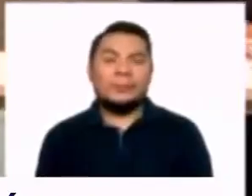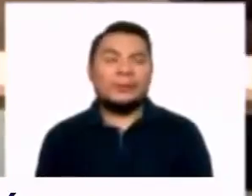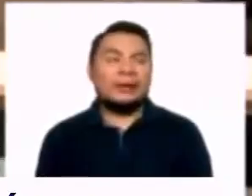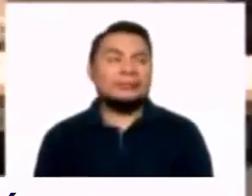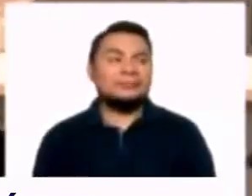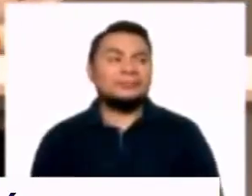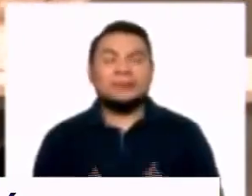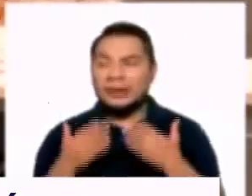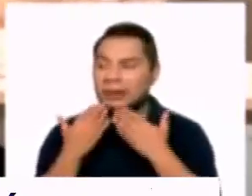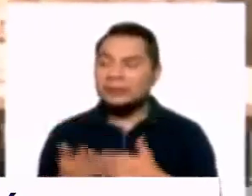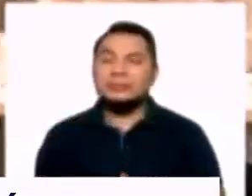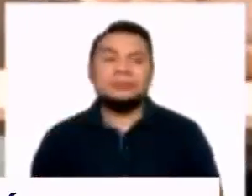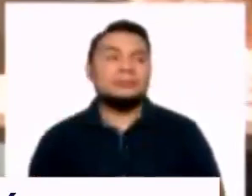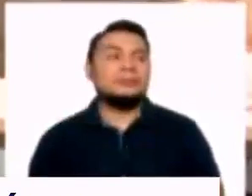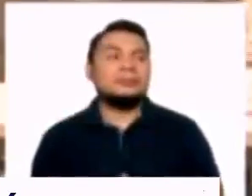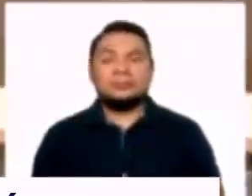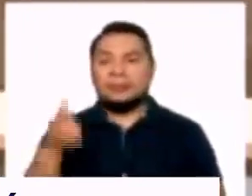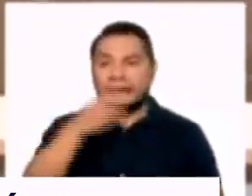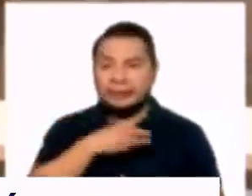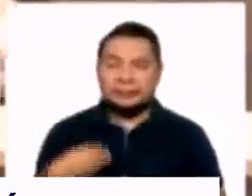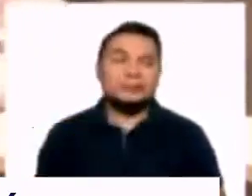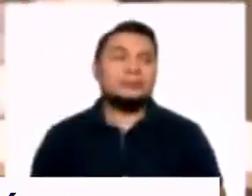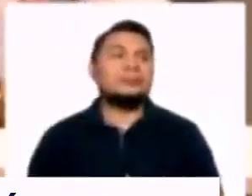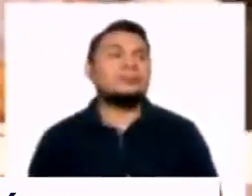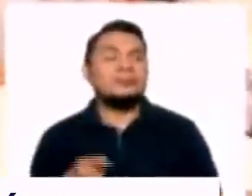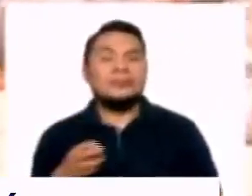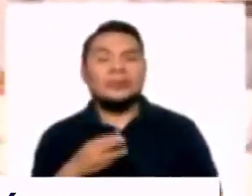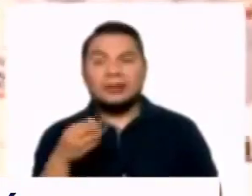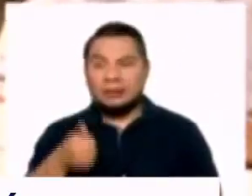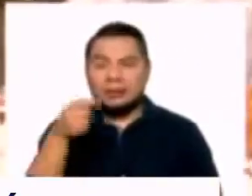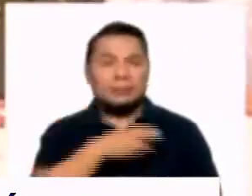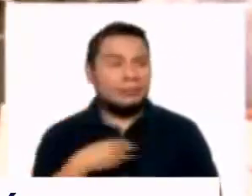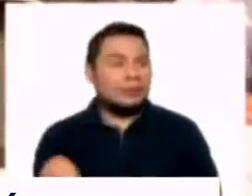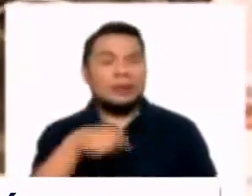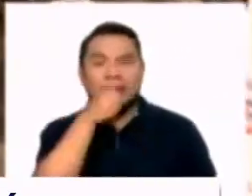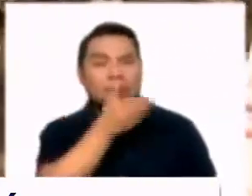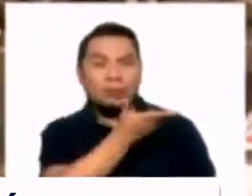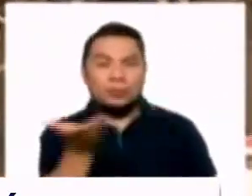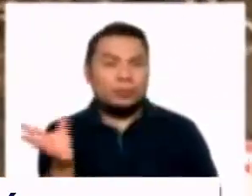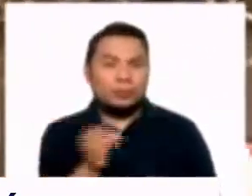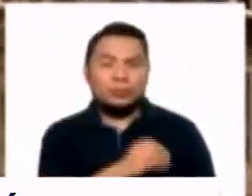Muchísimas gracias, señorita Premier, señores ministros, señores periodistas, todos.